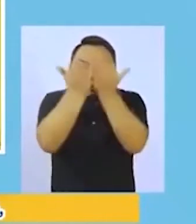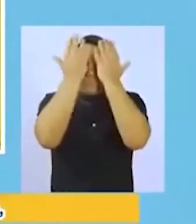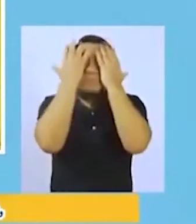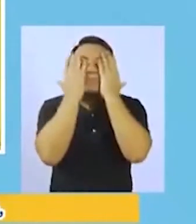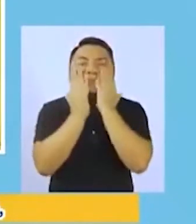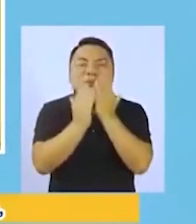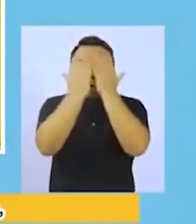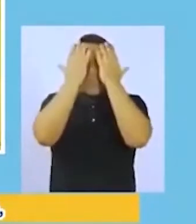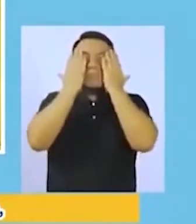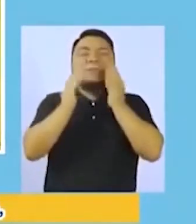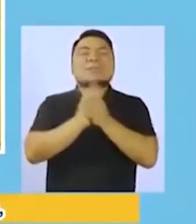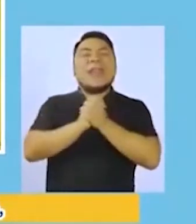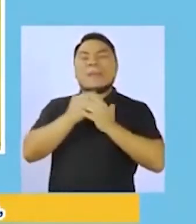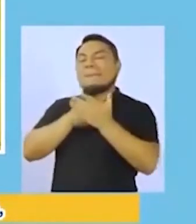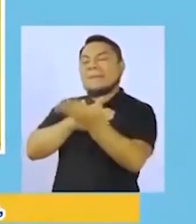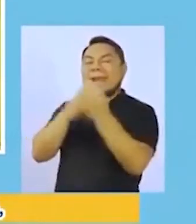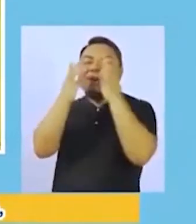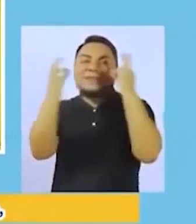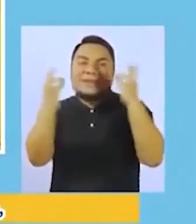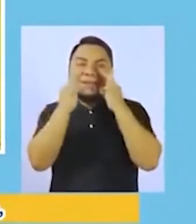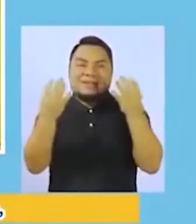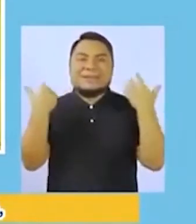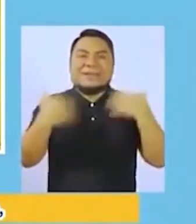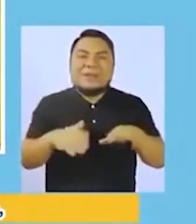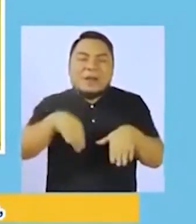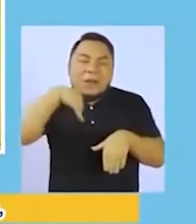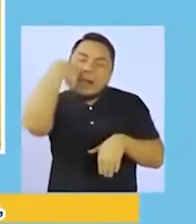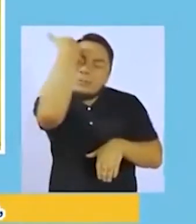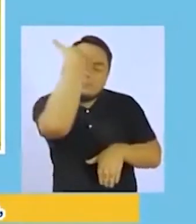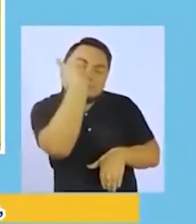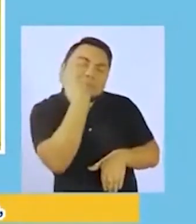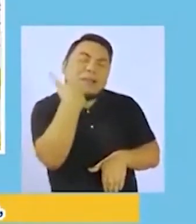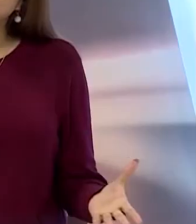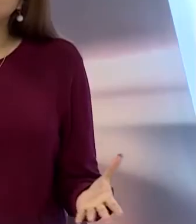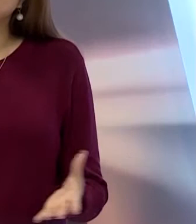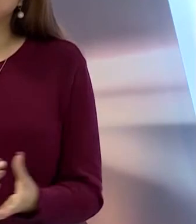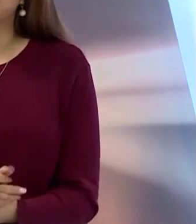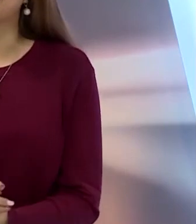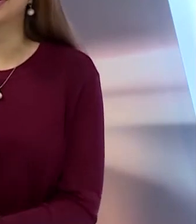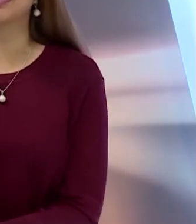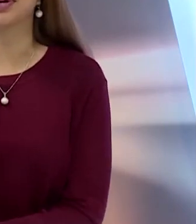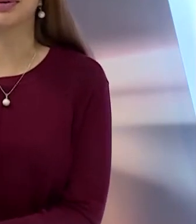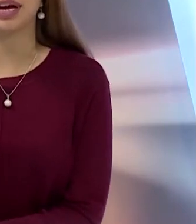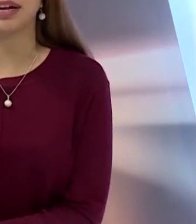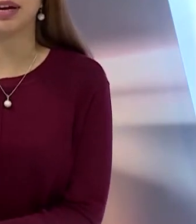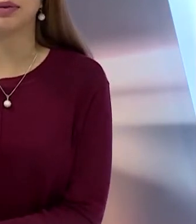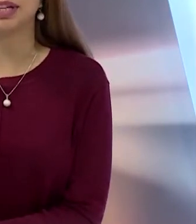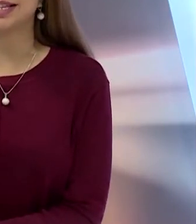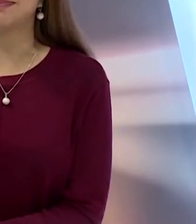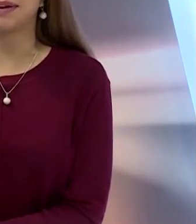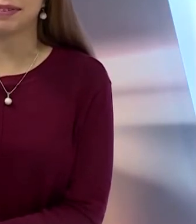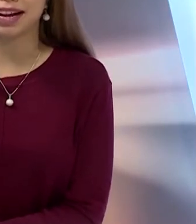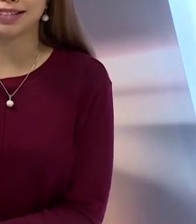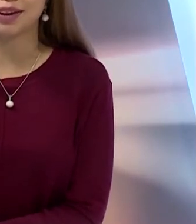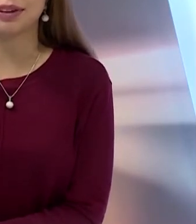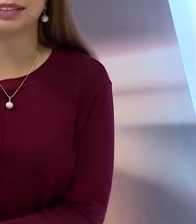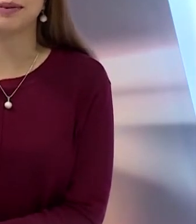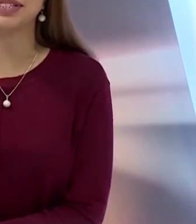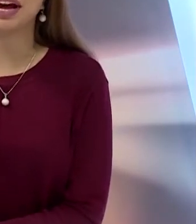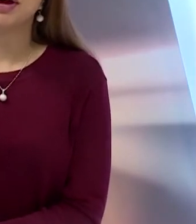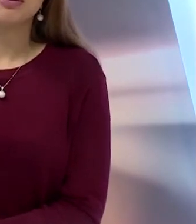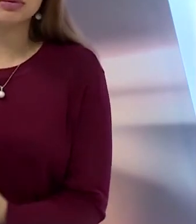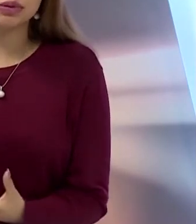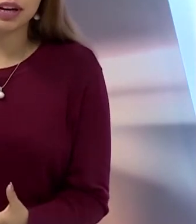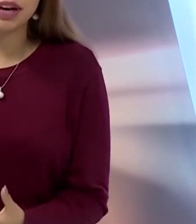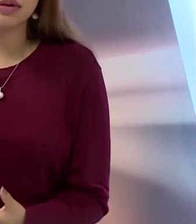programa. Moisés. Moisés, sí. Bien, señora María, muchas gracias por acompañarnos en JN Noticias. Para finalizar con la